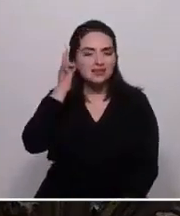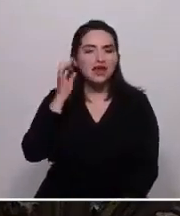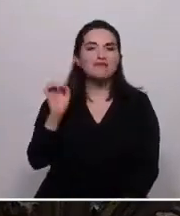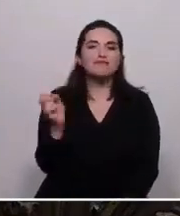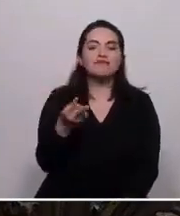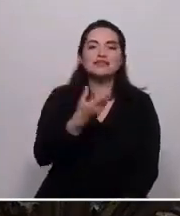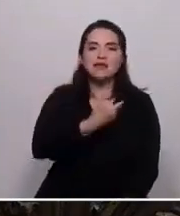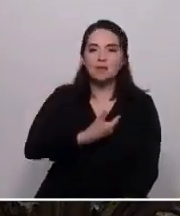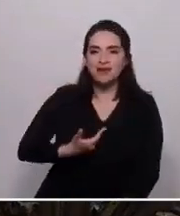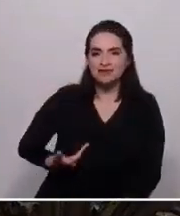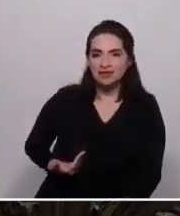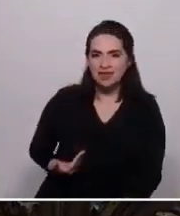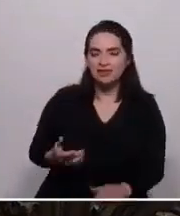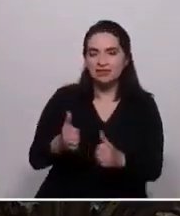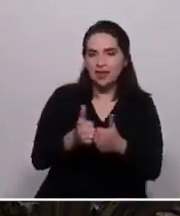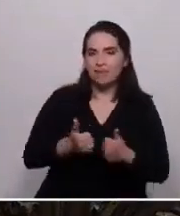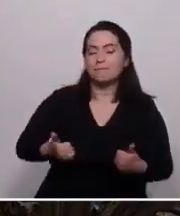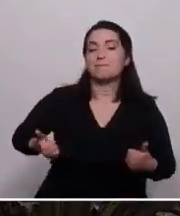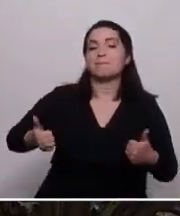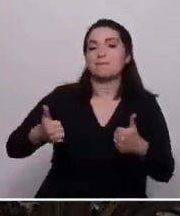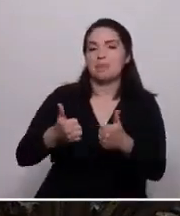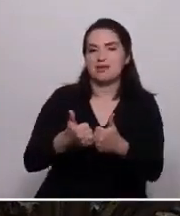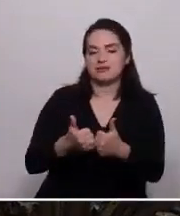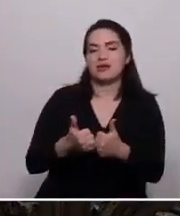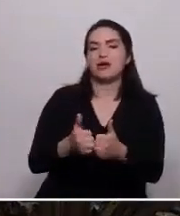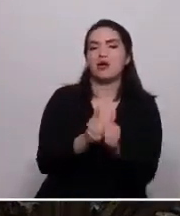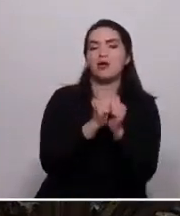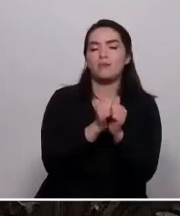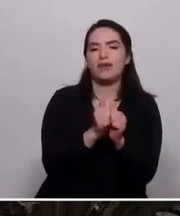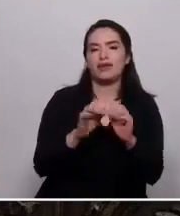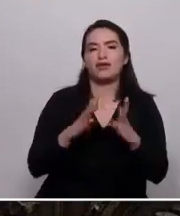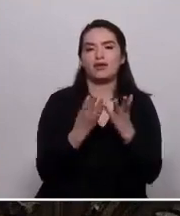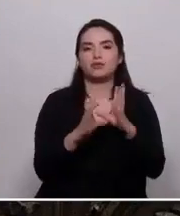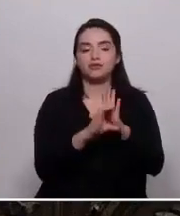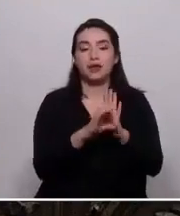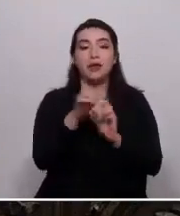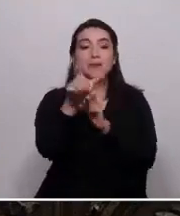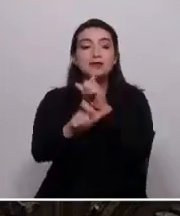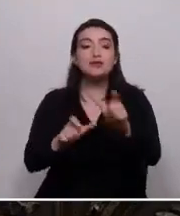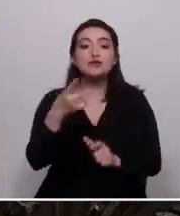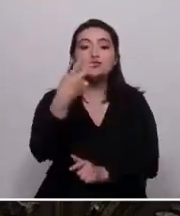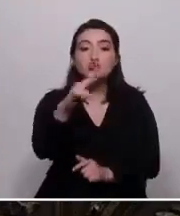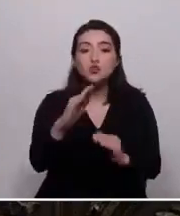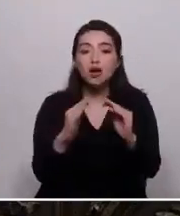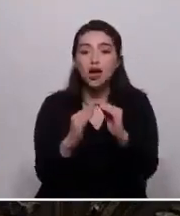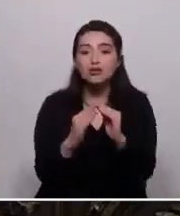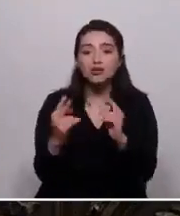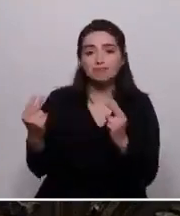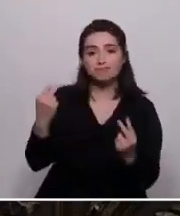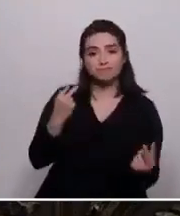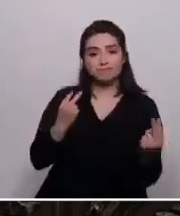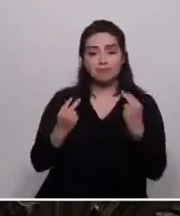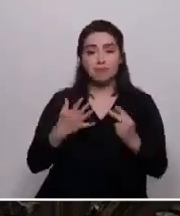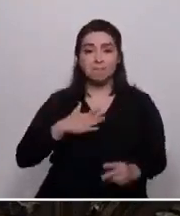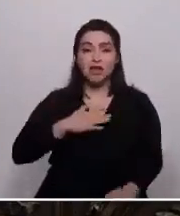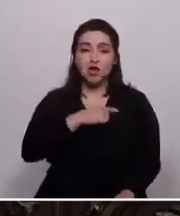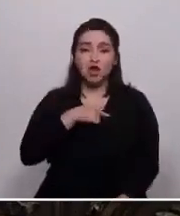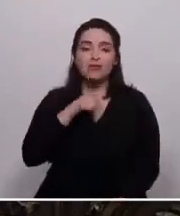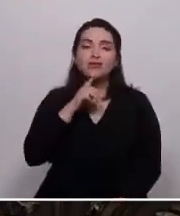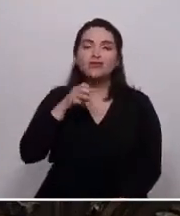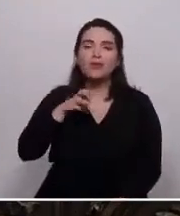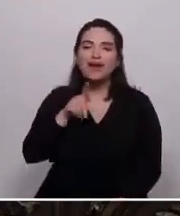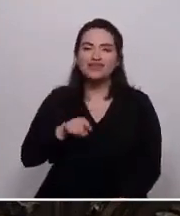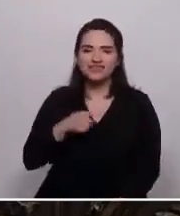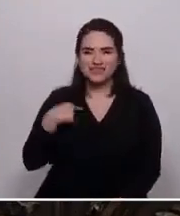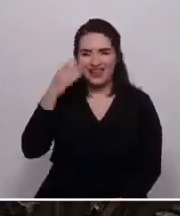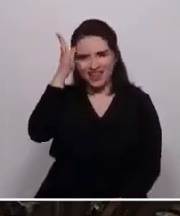ampliada, colegas convencionales y a toda la gente que nos ve desde sus casas. Mi nombre es Tomás Laibe, vengo de la